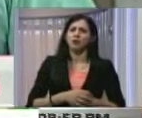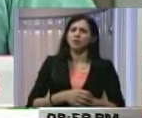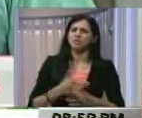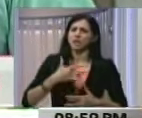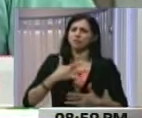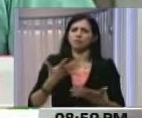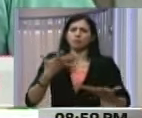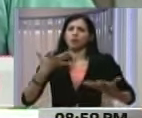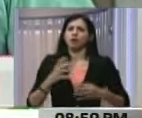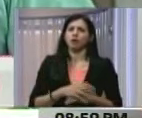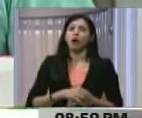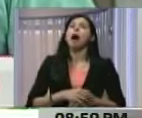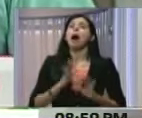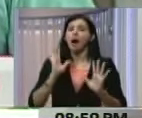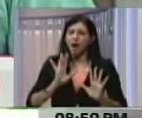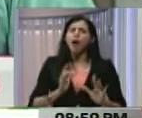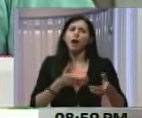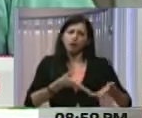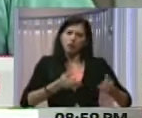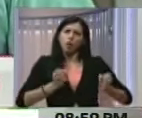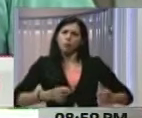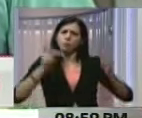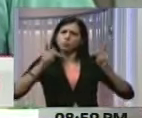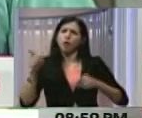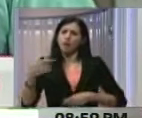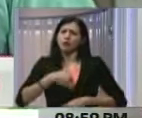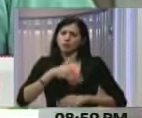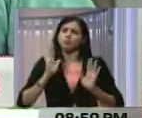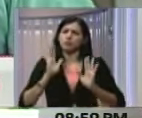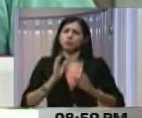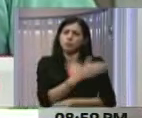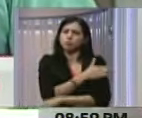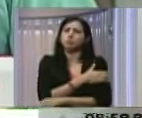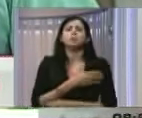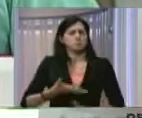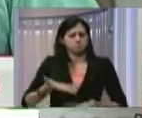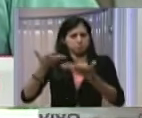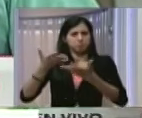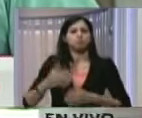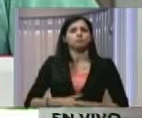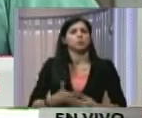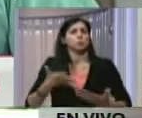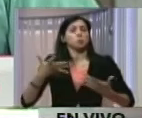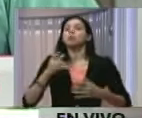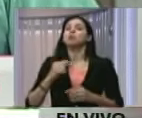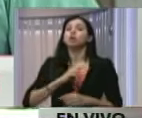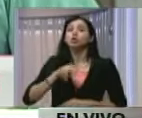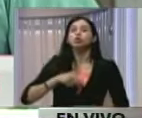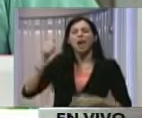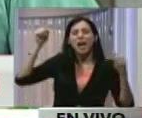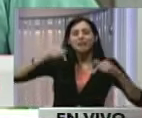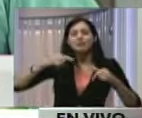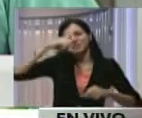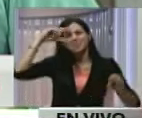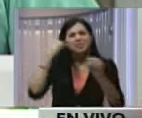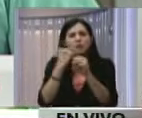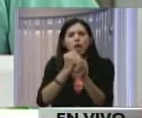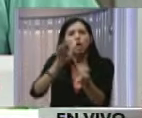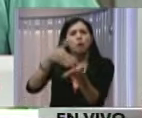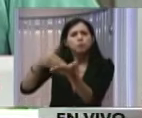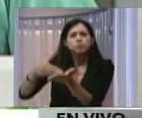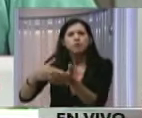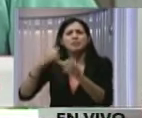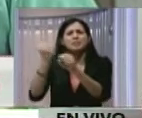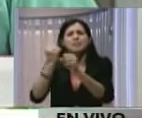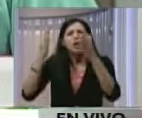Está bien, es el cuarto de hora de la oligarquía y la derecha. Envalentónense, pues. Aquí están los pueblos, aquí estamos los obreros, los campesinos,